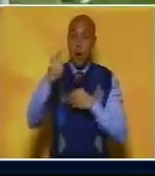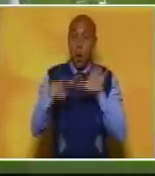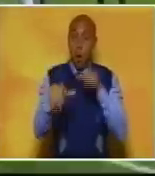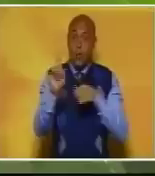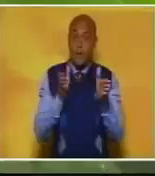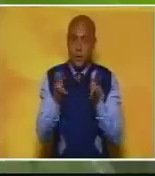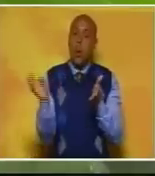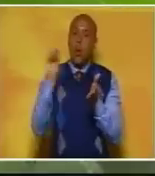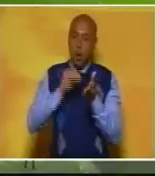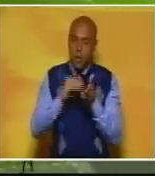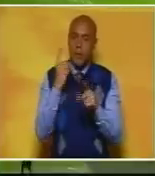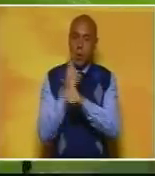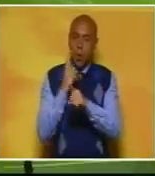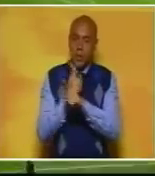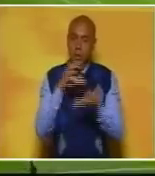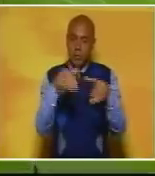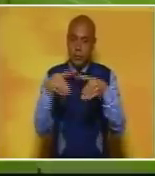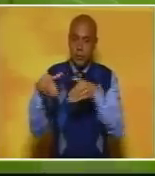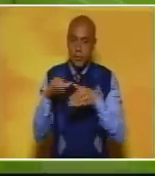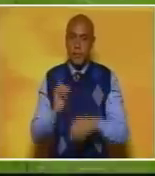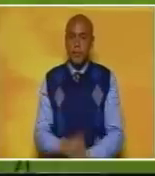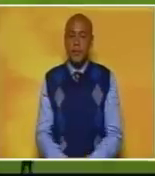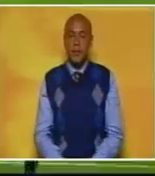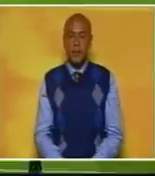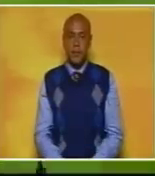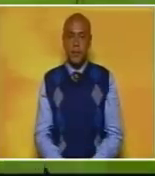será el choque de vuelta en Anfield Road.